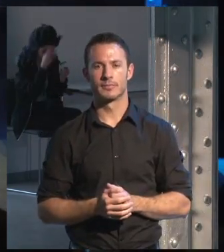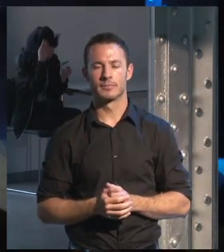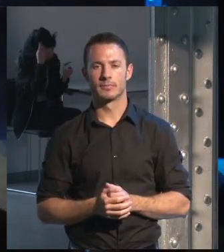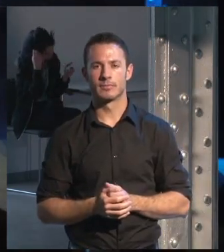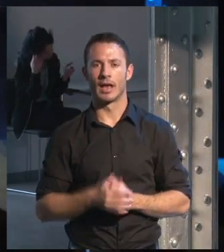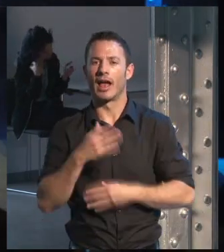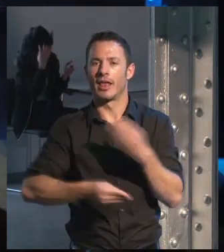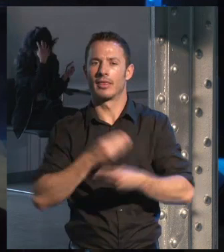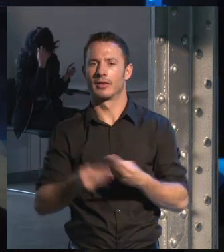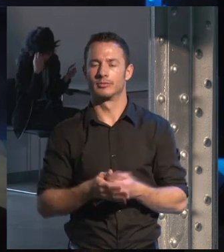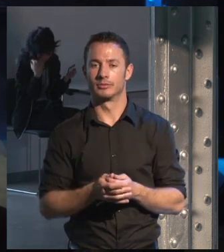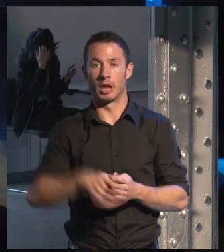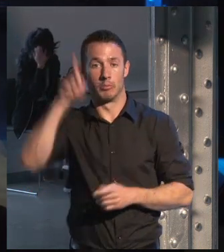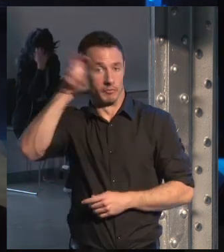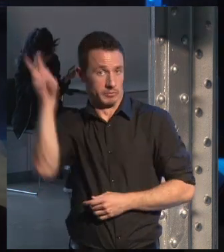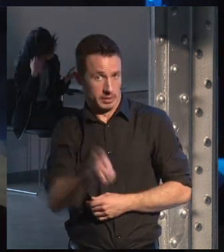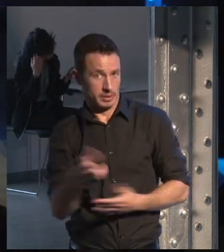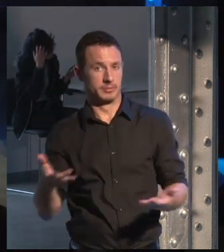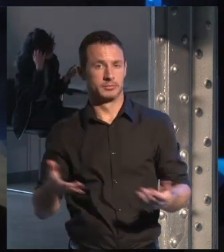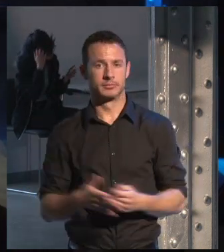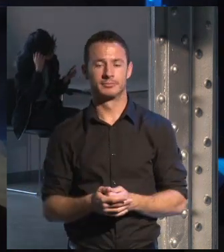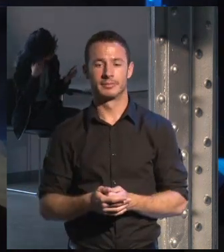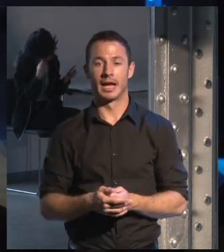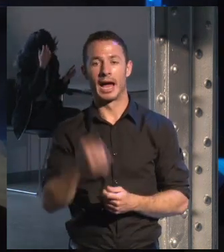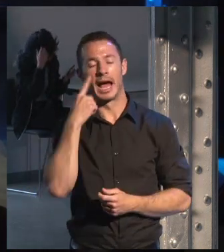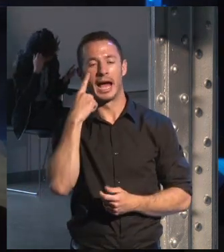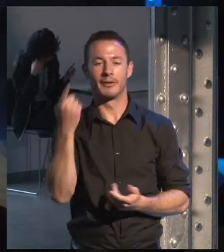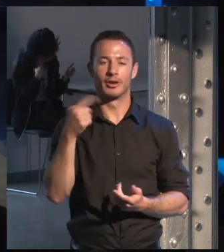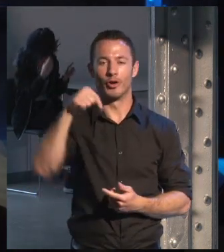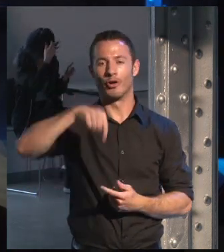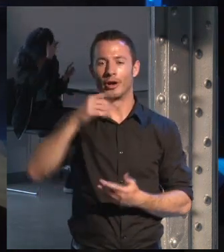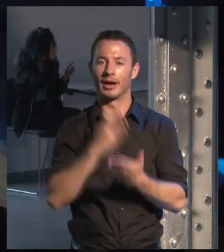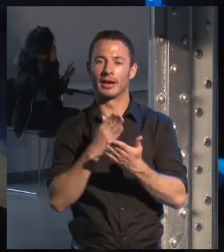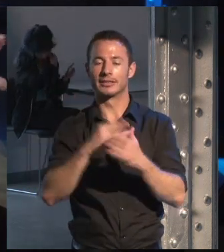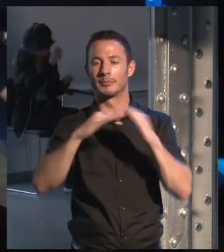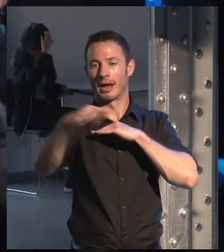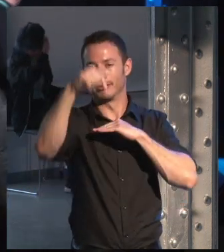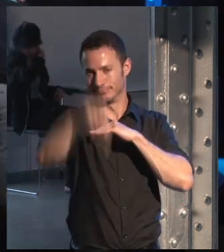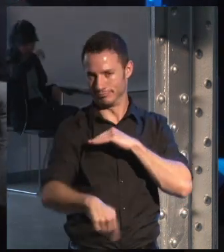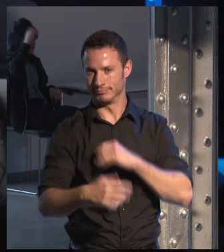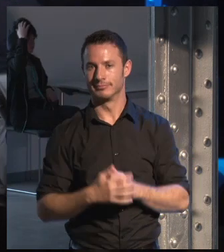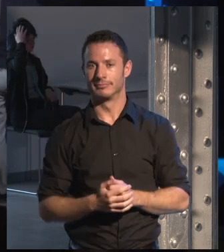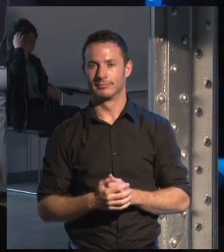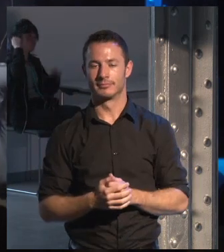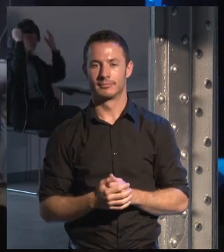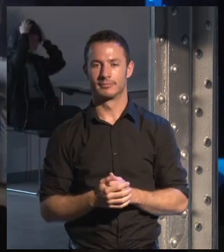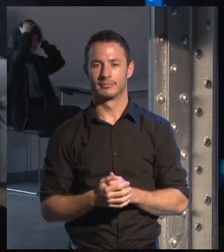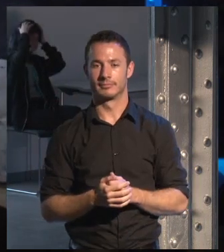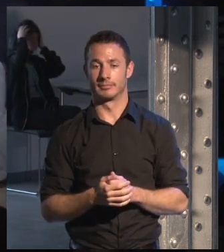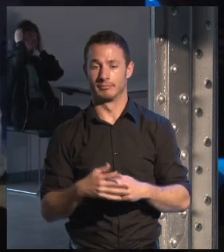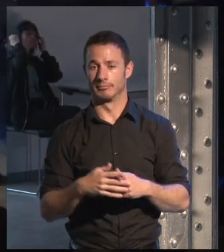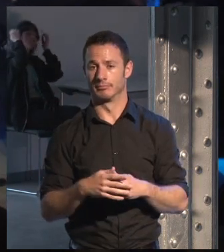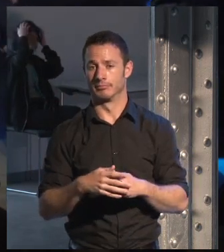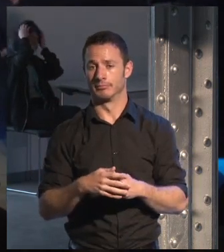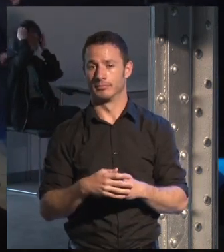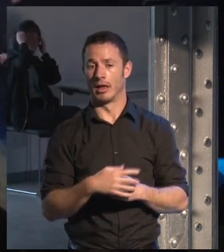Entonces, lo que hacemos es, el profe llega, chicos, hoy vamos a dar una clase debajo del mar. Y entonces empieza a entregar a todos y